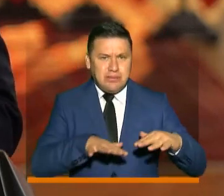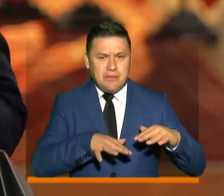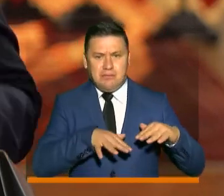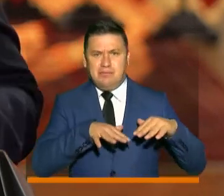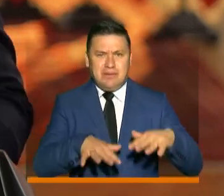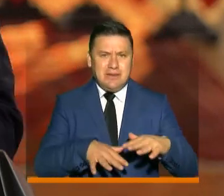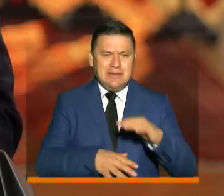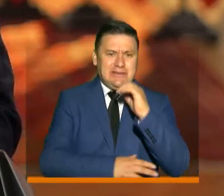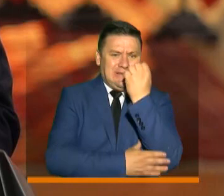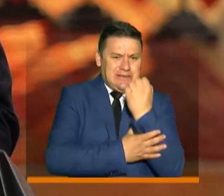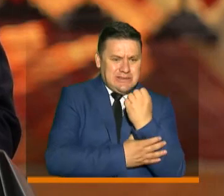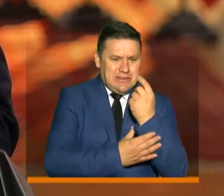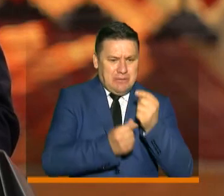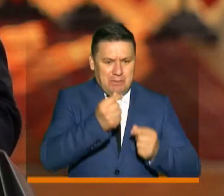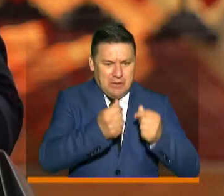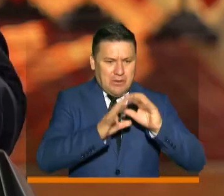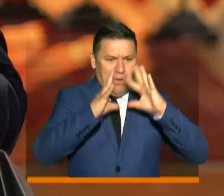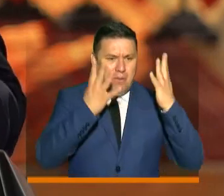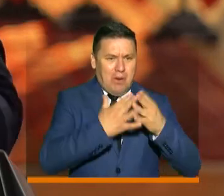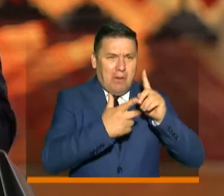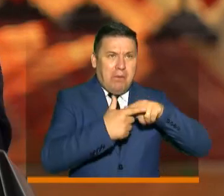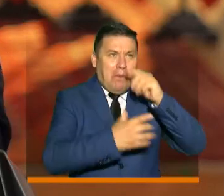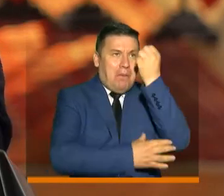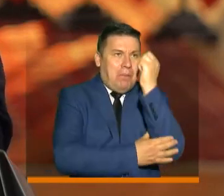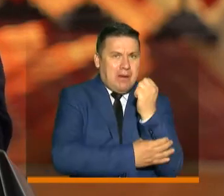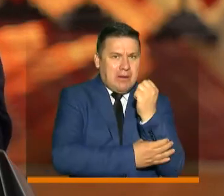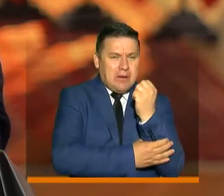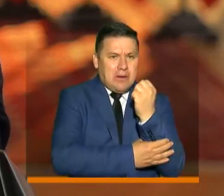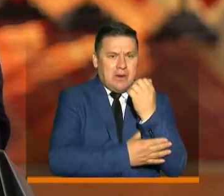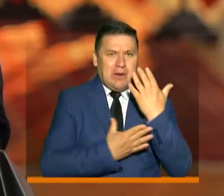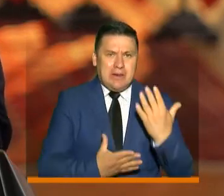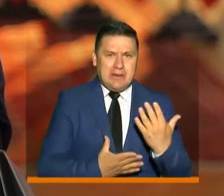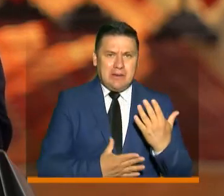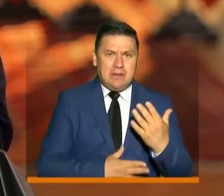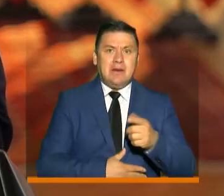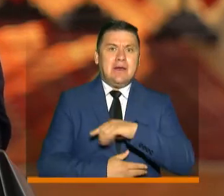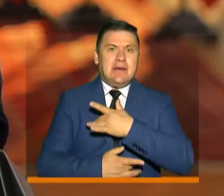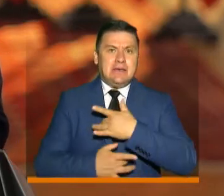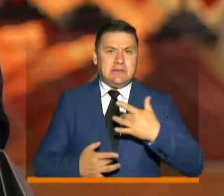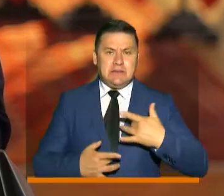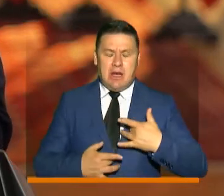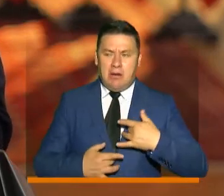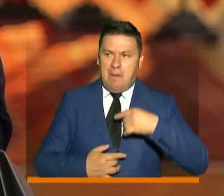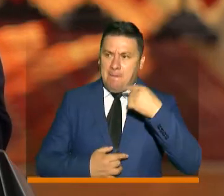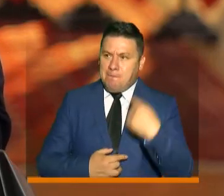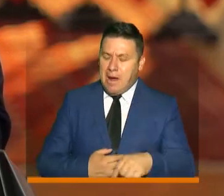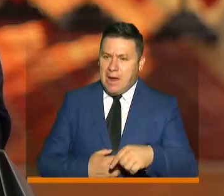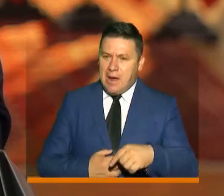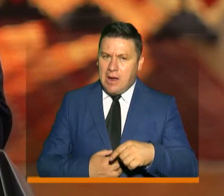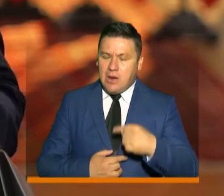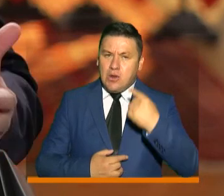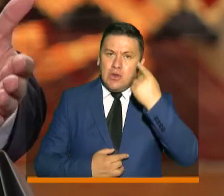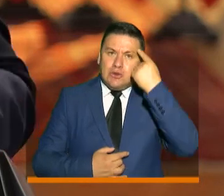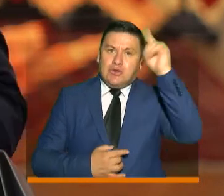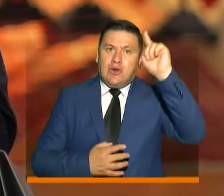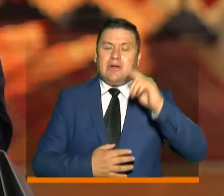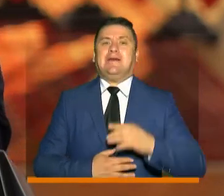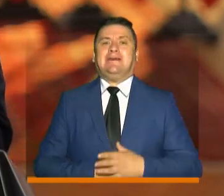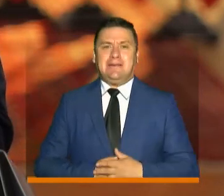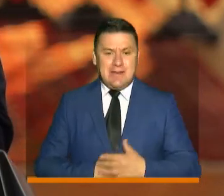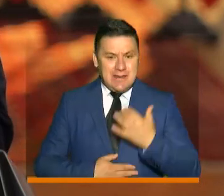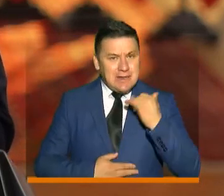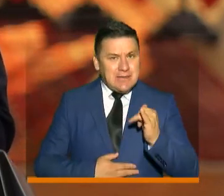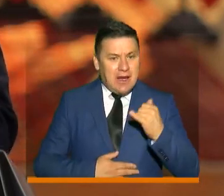crisis económicas globales y también crisis sanitarias impredecibles ya hemos sido